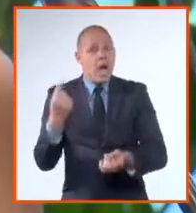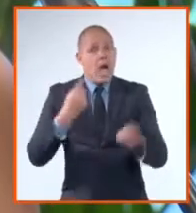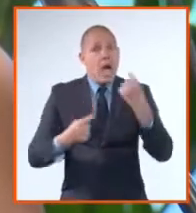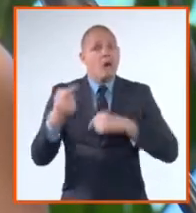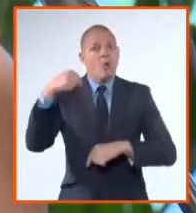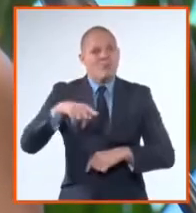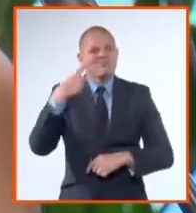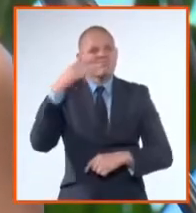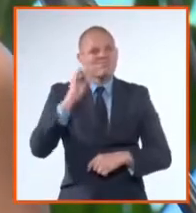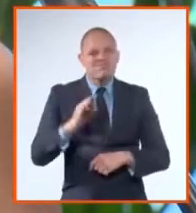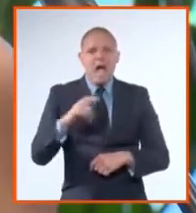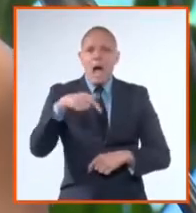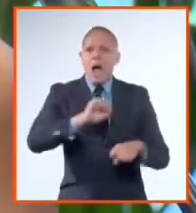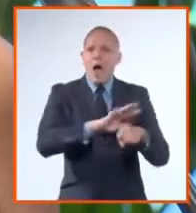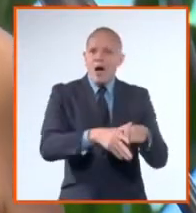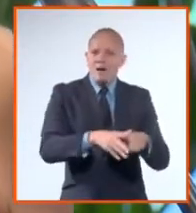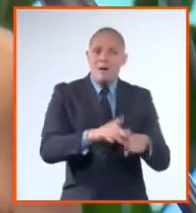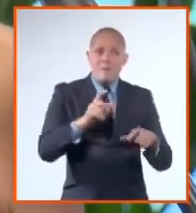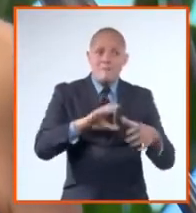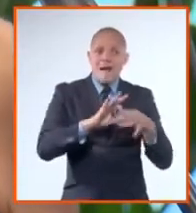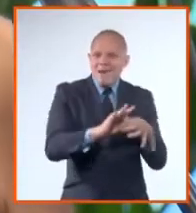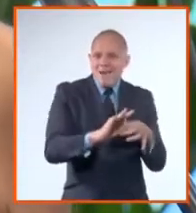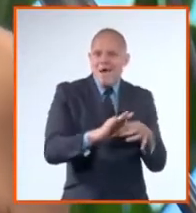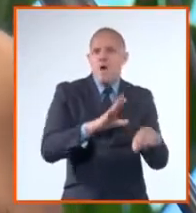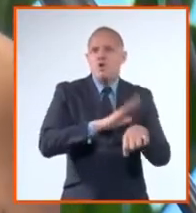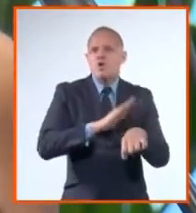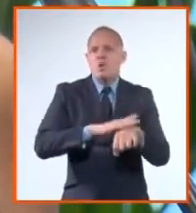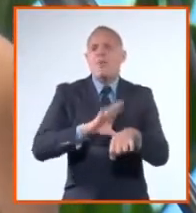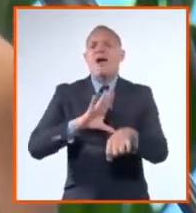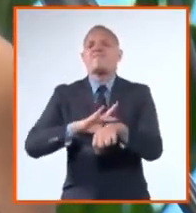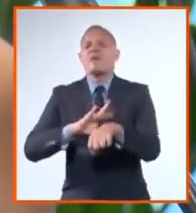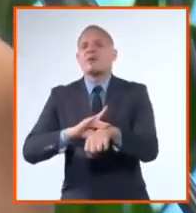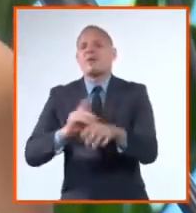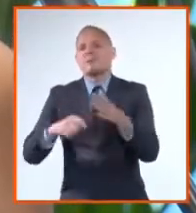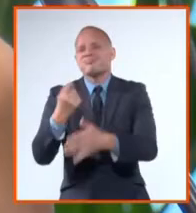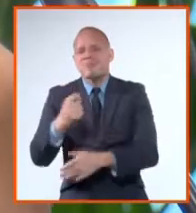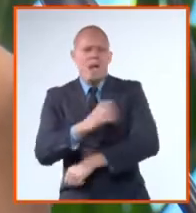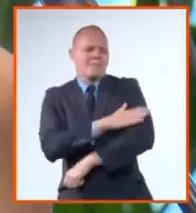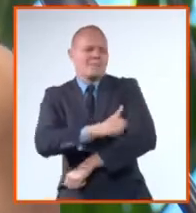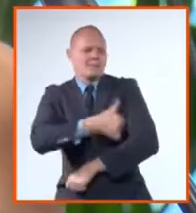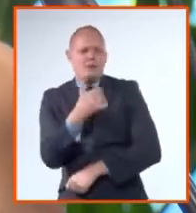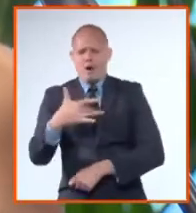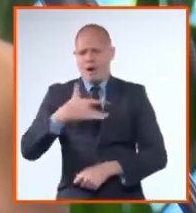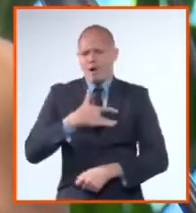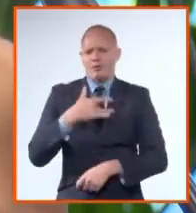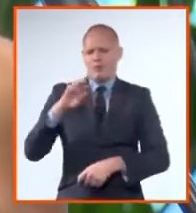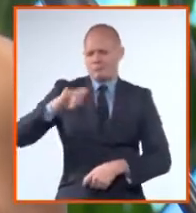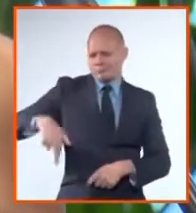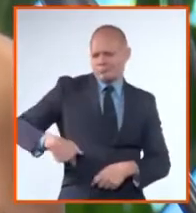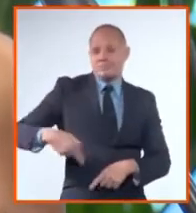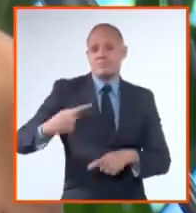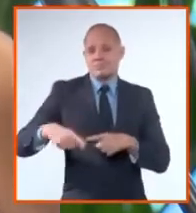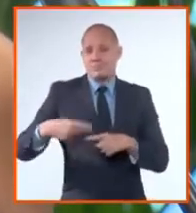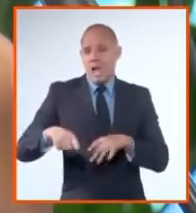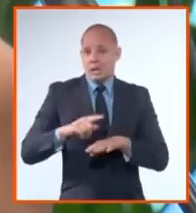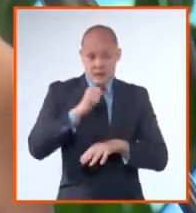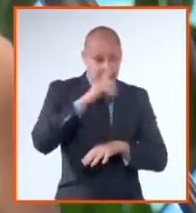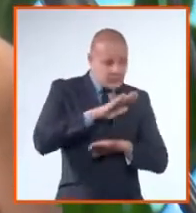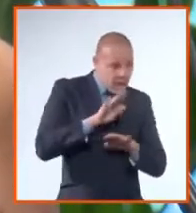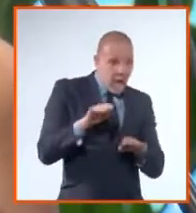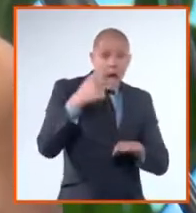el sustento del agravamiento de muchos pacientes. Por tanto, después que salgamos del pico pandémico, tenemos que ver cómo reducimos la prevalencia